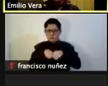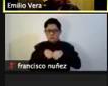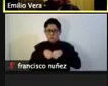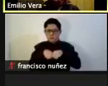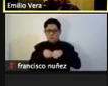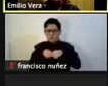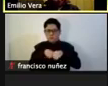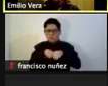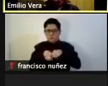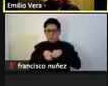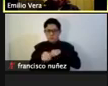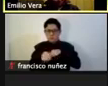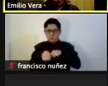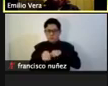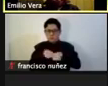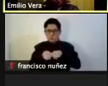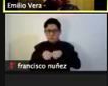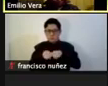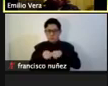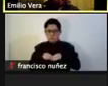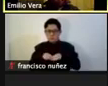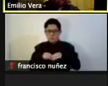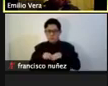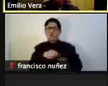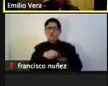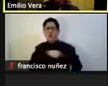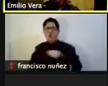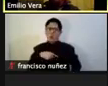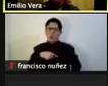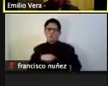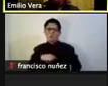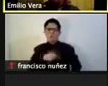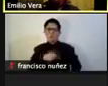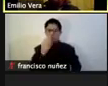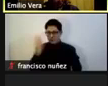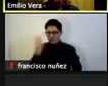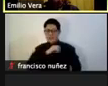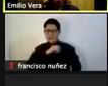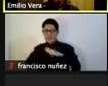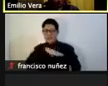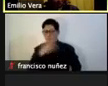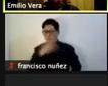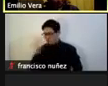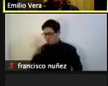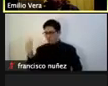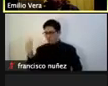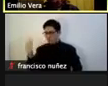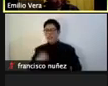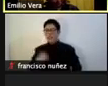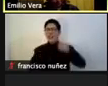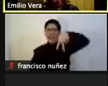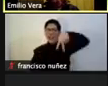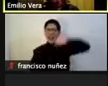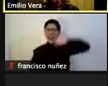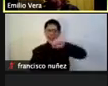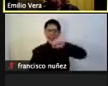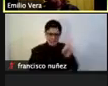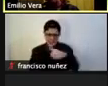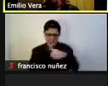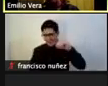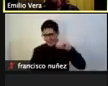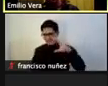sus nombres, ¿no es cierto? La que está frente a Chile es la placa de Nazca, por un lado, y por otro lado está la placa sudamericana,